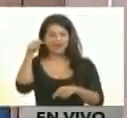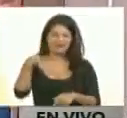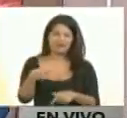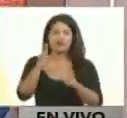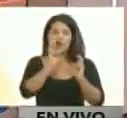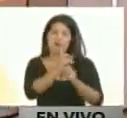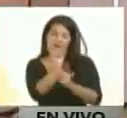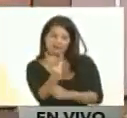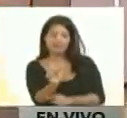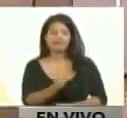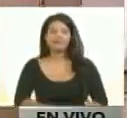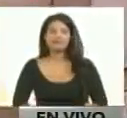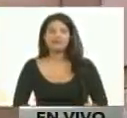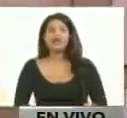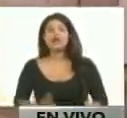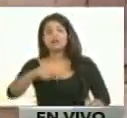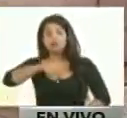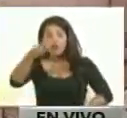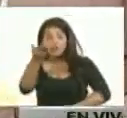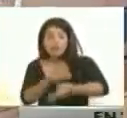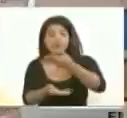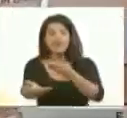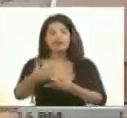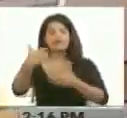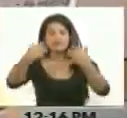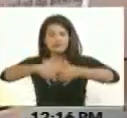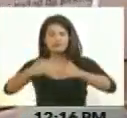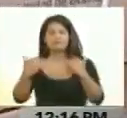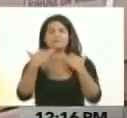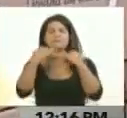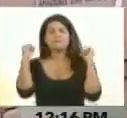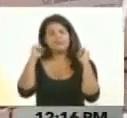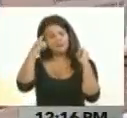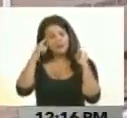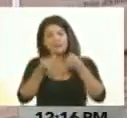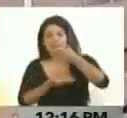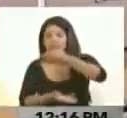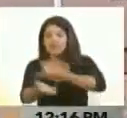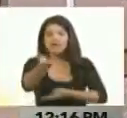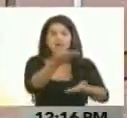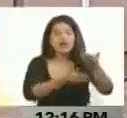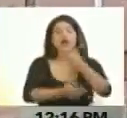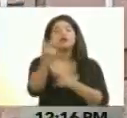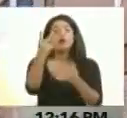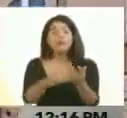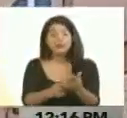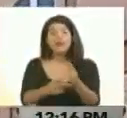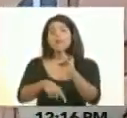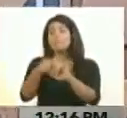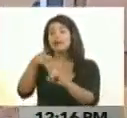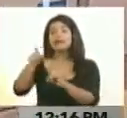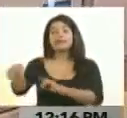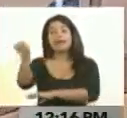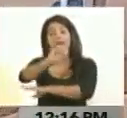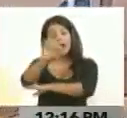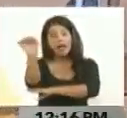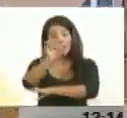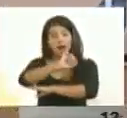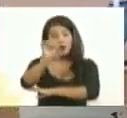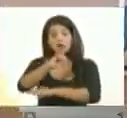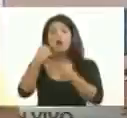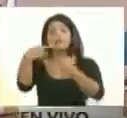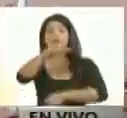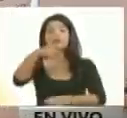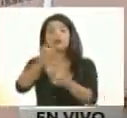a entregar 2.000 aires acondicionados y también vamos a entregar vehículos para el trabajo